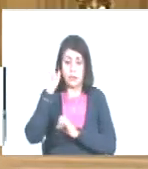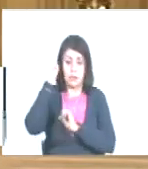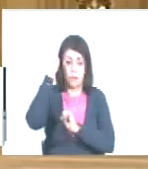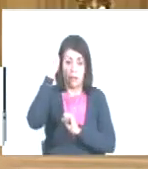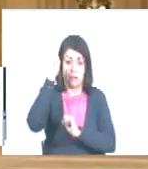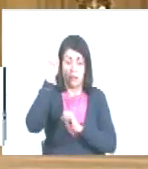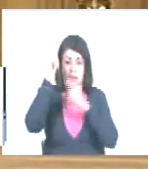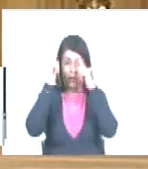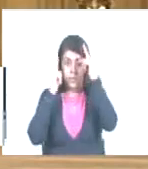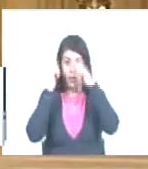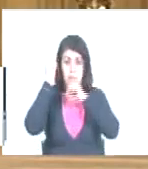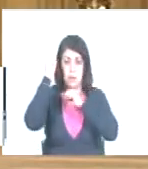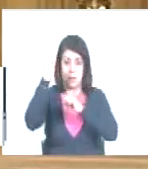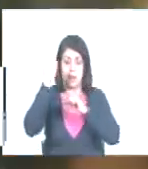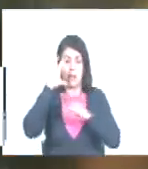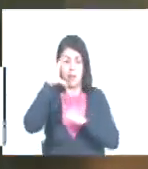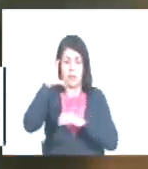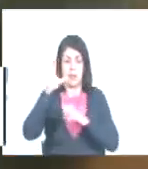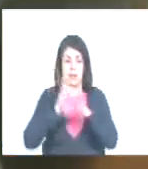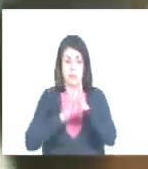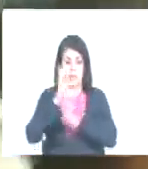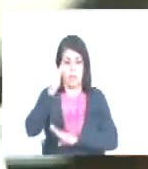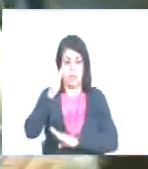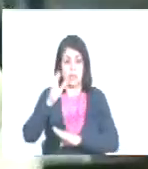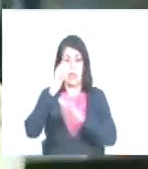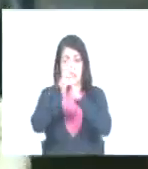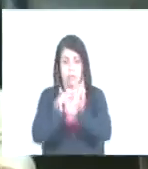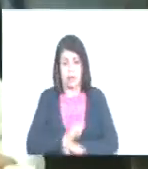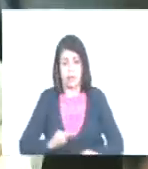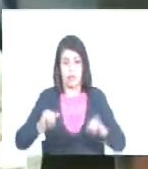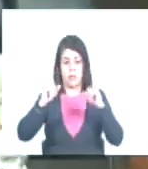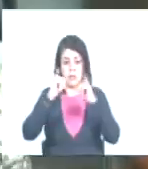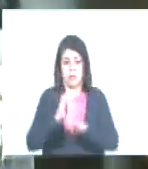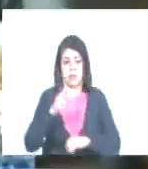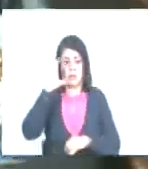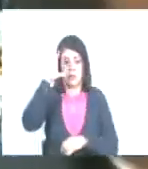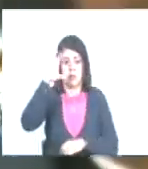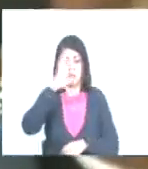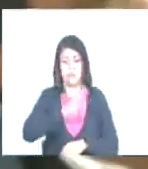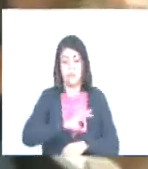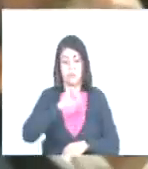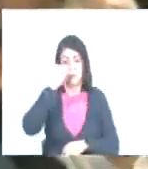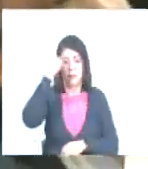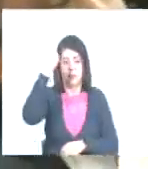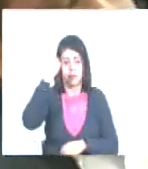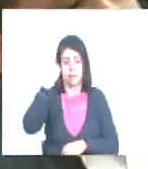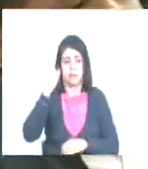venciendo. Chávez vive, la patria sigue. Independencia y patria socialista.